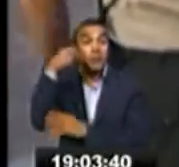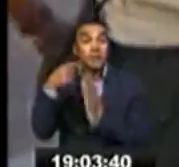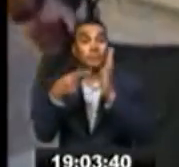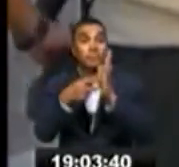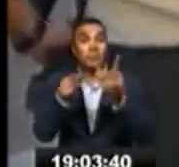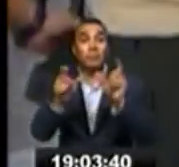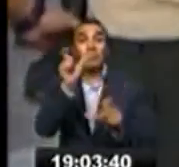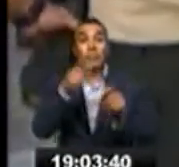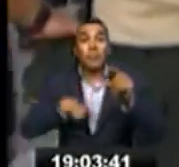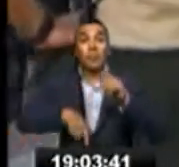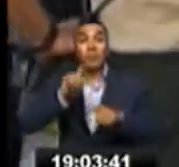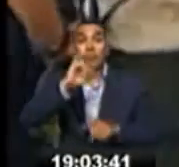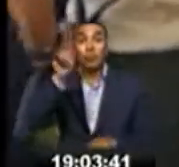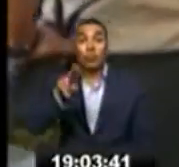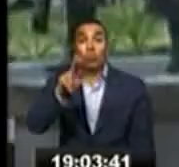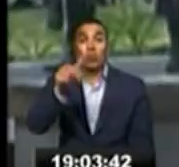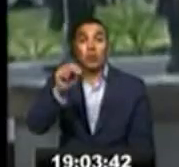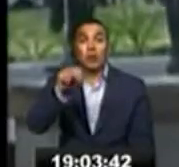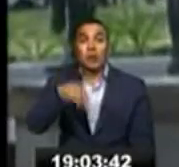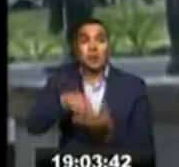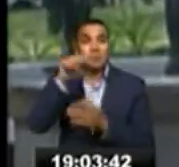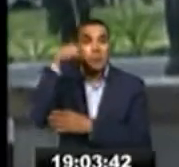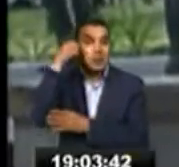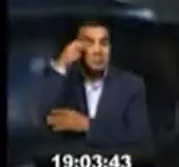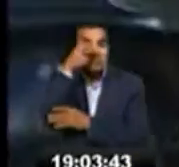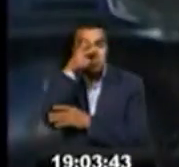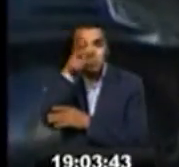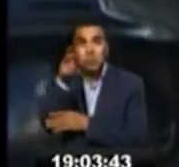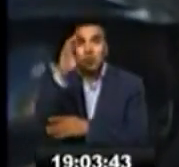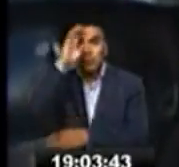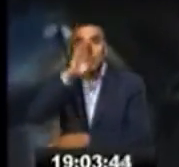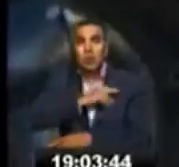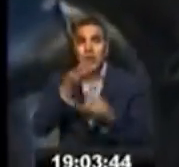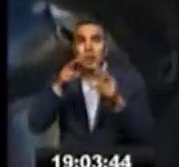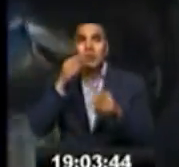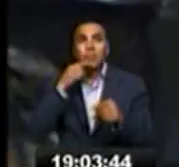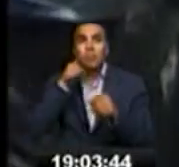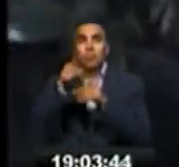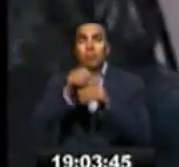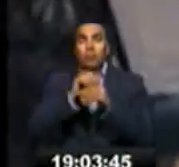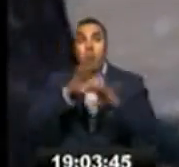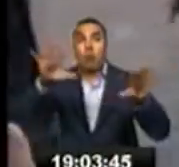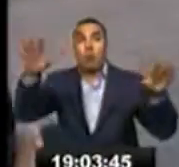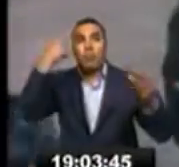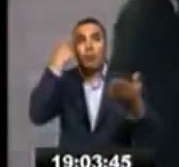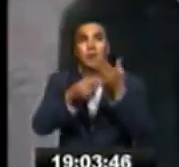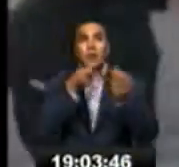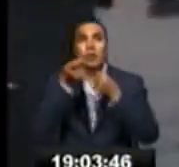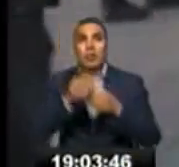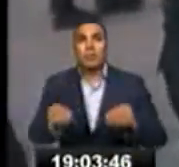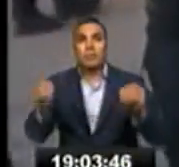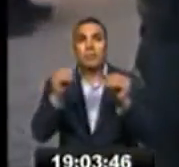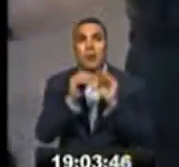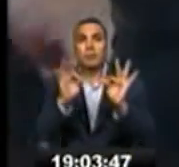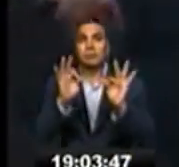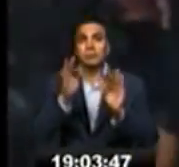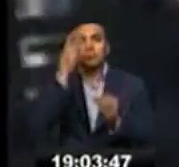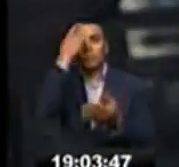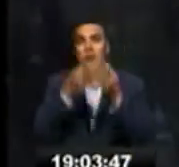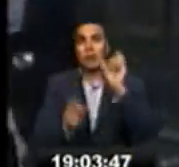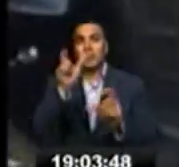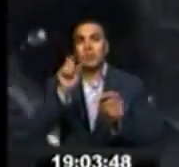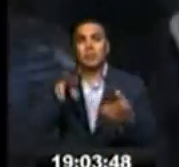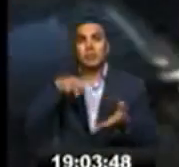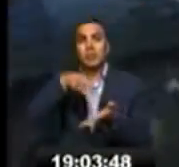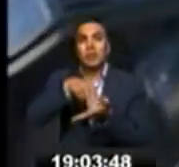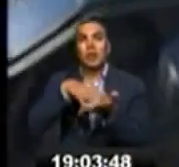captadas por nuestro compañero Juan Carlos Carrasco. La policía tuvo que utilizar gas lacrimógeno para controlar a la gente que se ubicó, principalmente en el bulevar